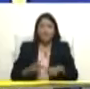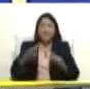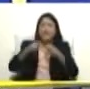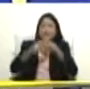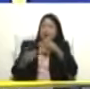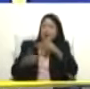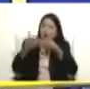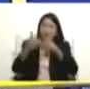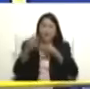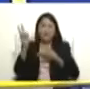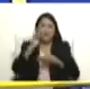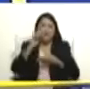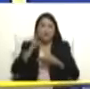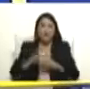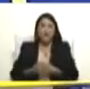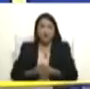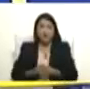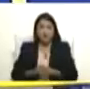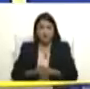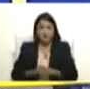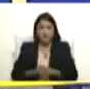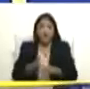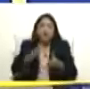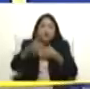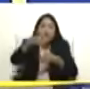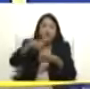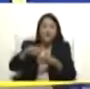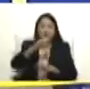manchar una proeza bella,